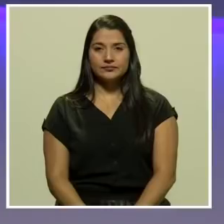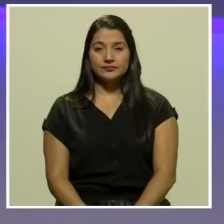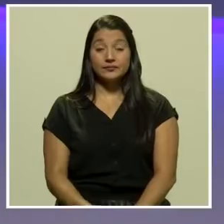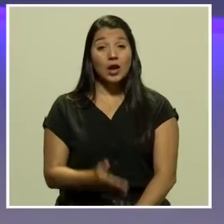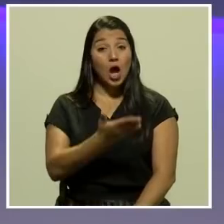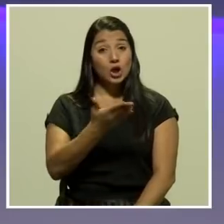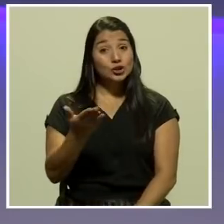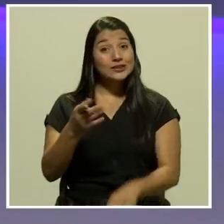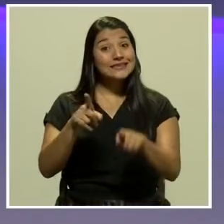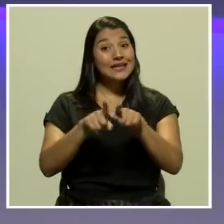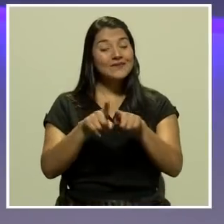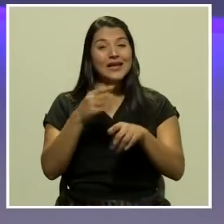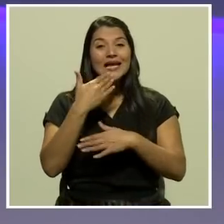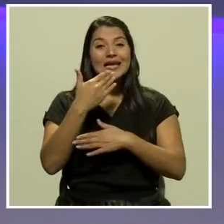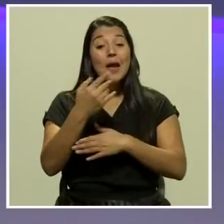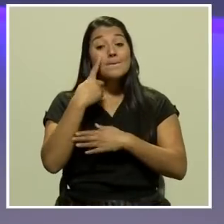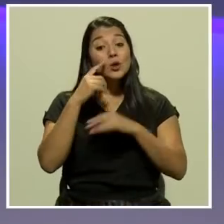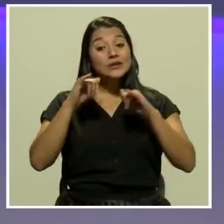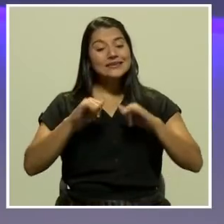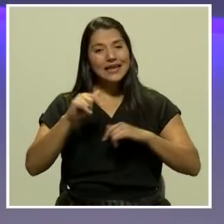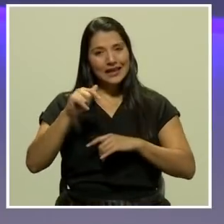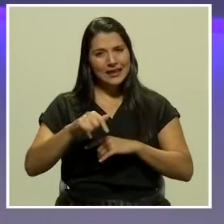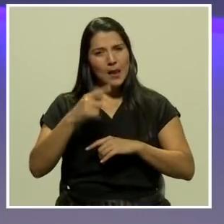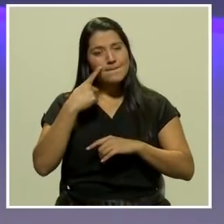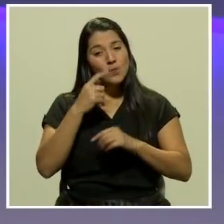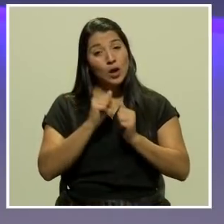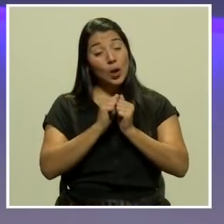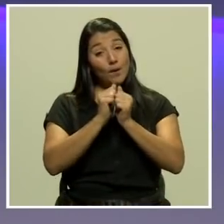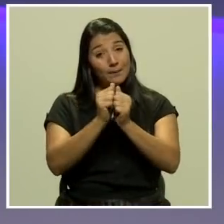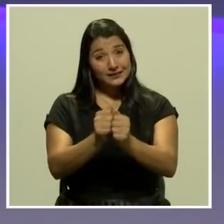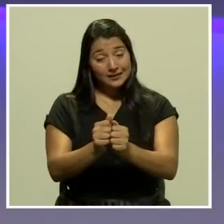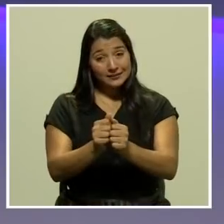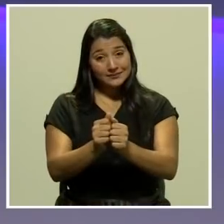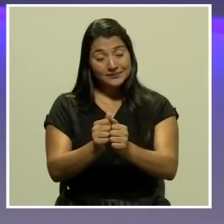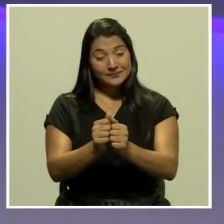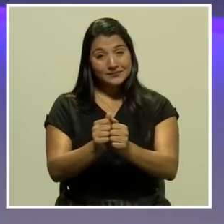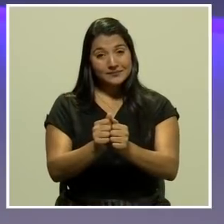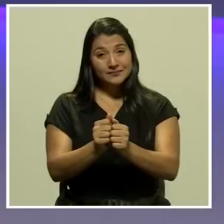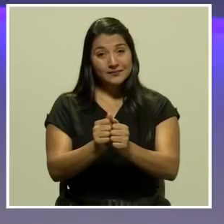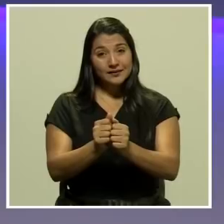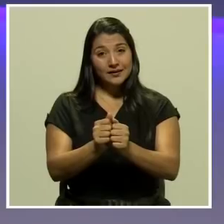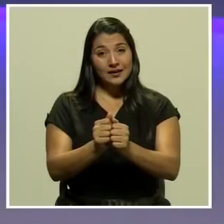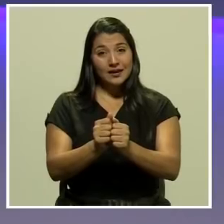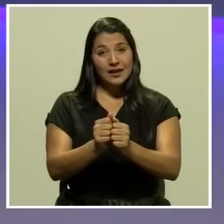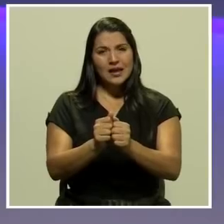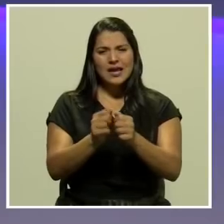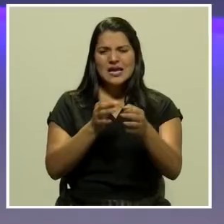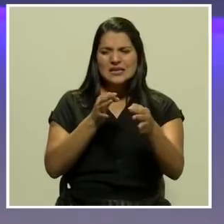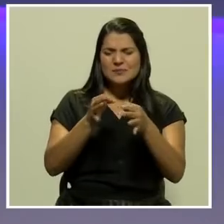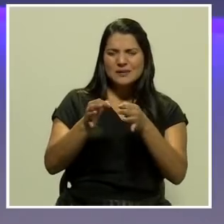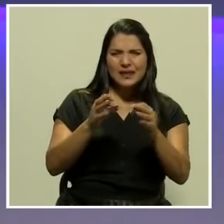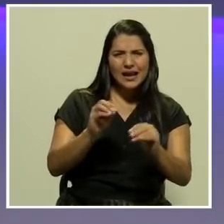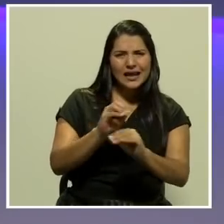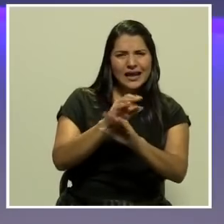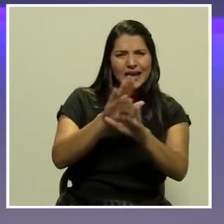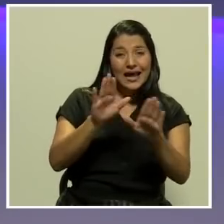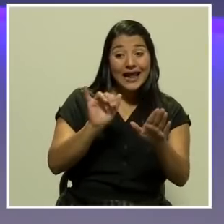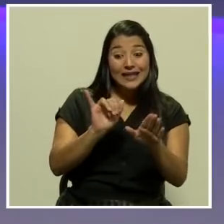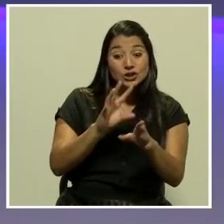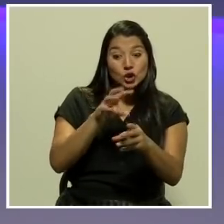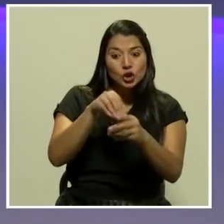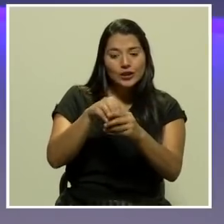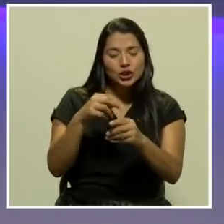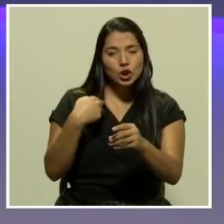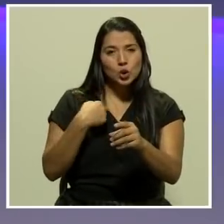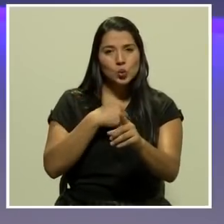A ustedes también las gracias por estar ahí, por acompañarnos. El contexto es parte de nuestra